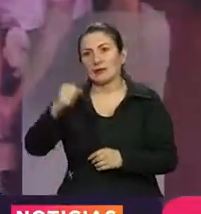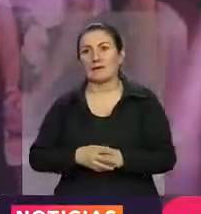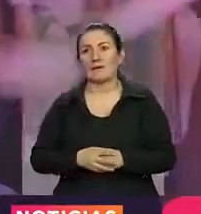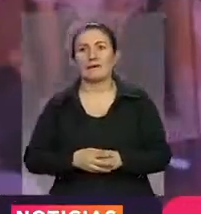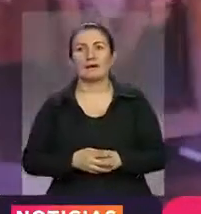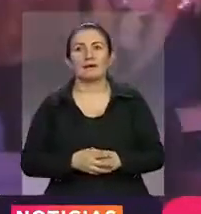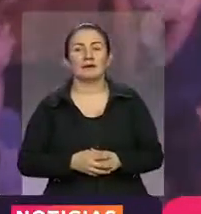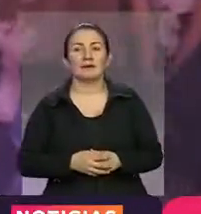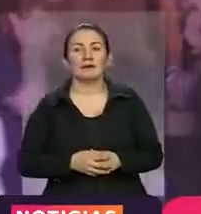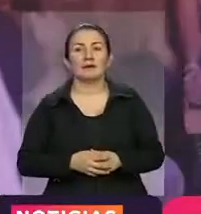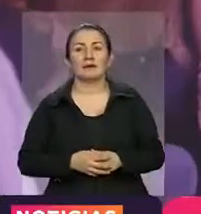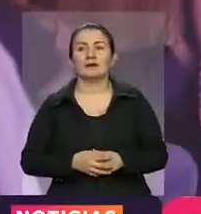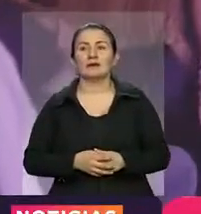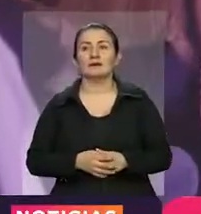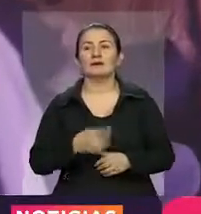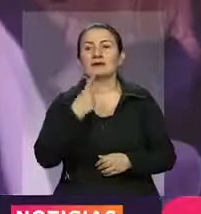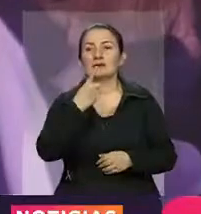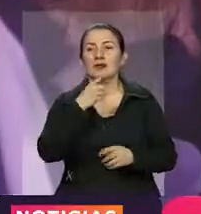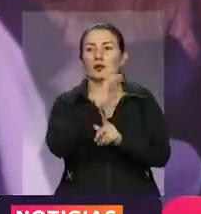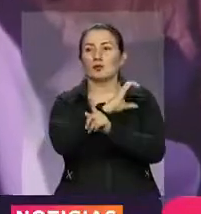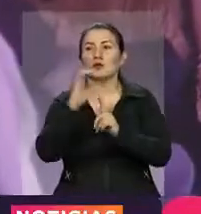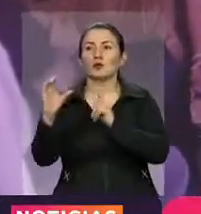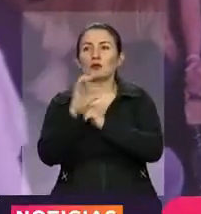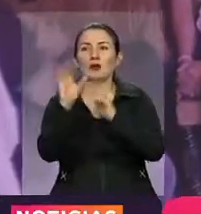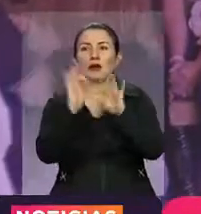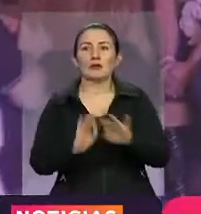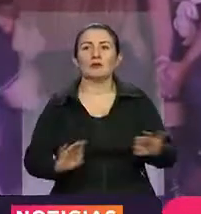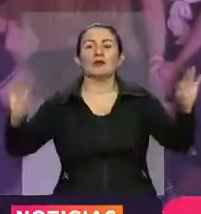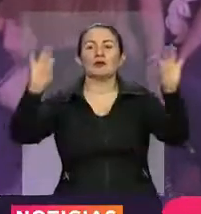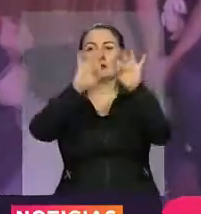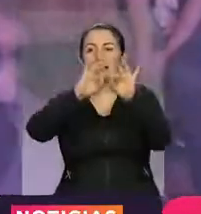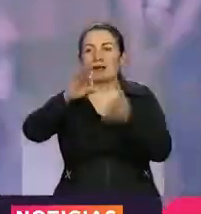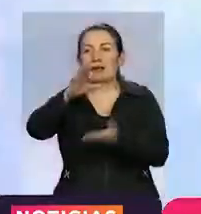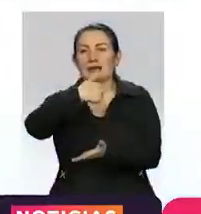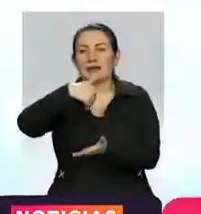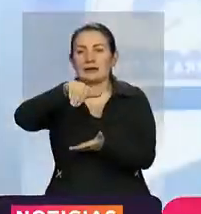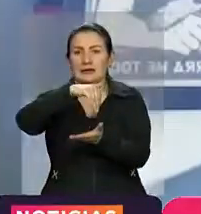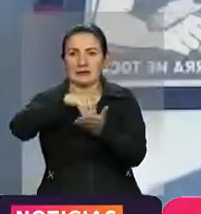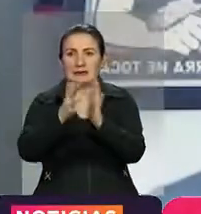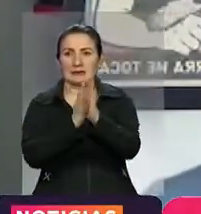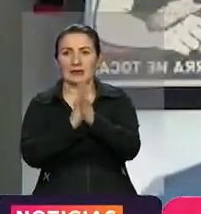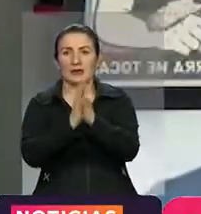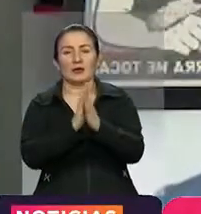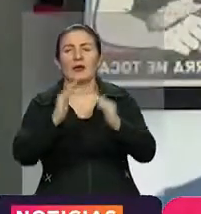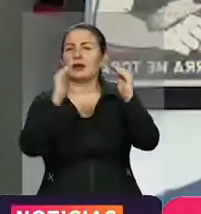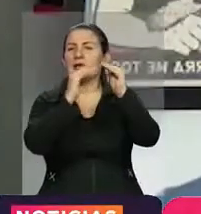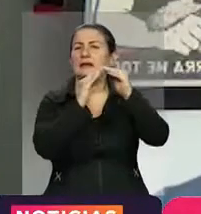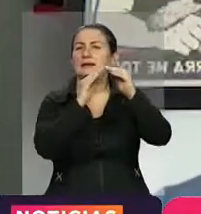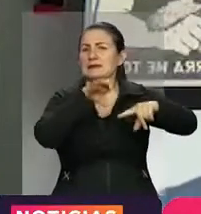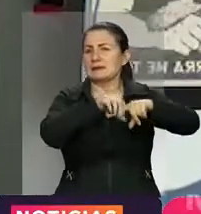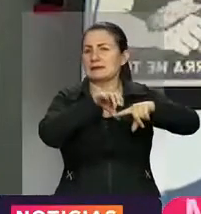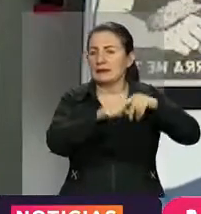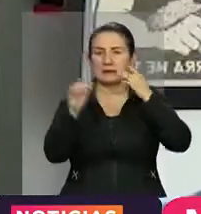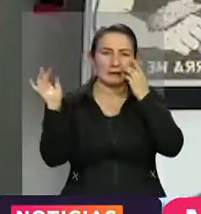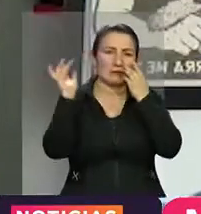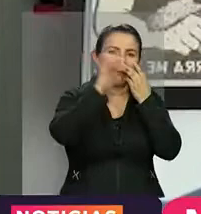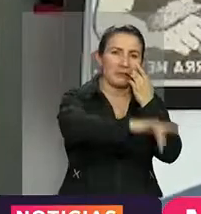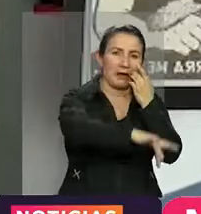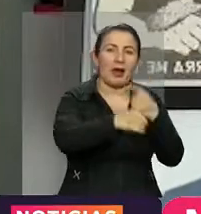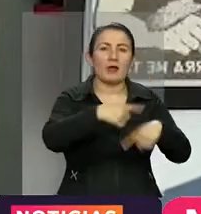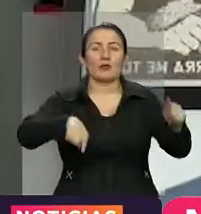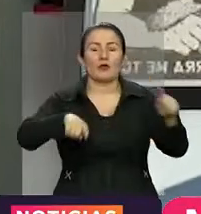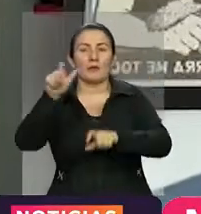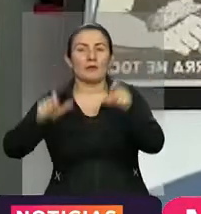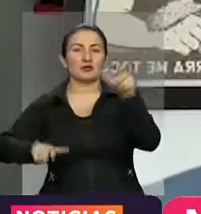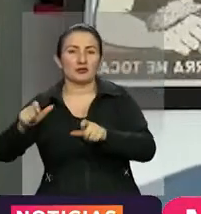haberse convertido en uno de los semilleros culturales más importantes del centro de la ciudad. Casa de Citas es un sitio referente para los y